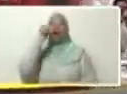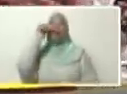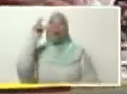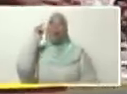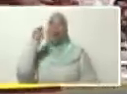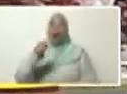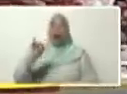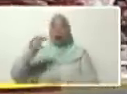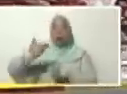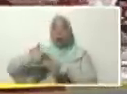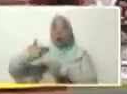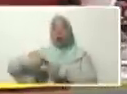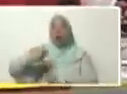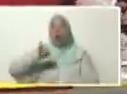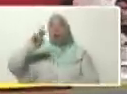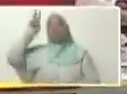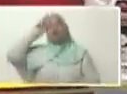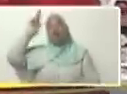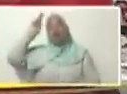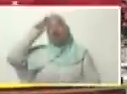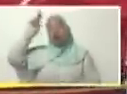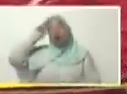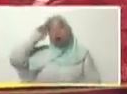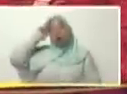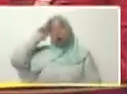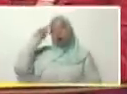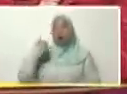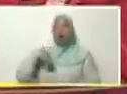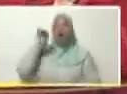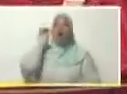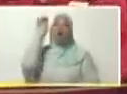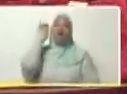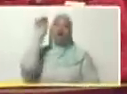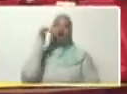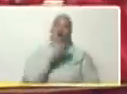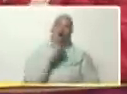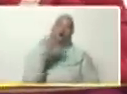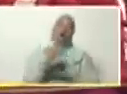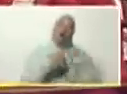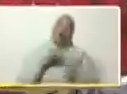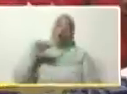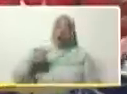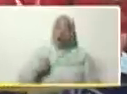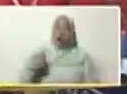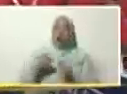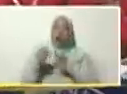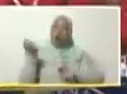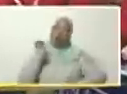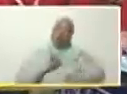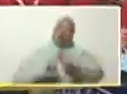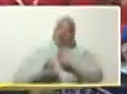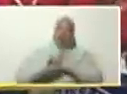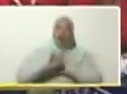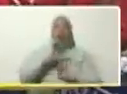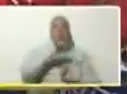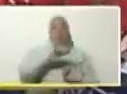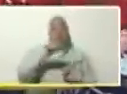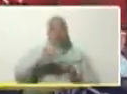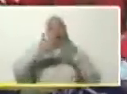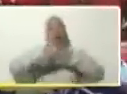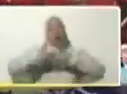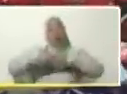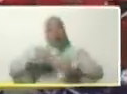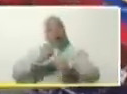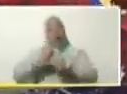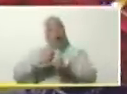tenemos memoria y la clase trabajadora tenemos futuro y usted cuenta con nosotros en la defensa de la industria petrolera